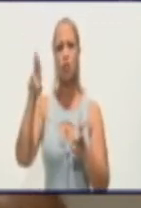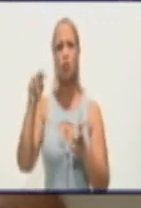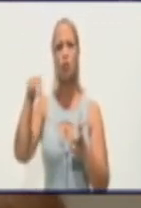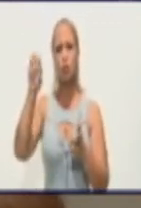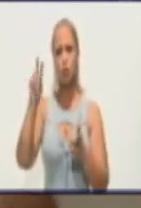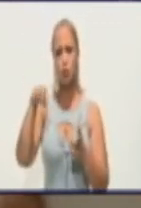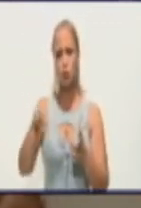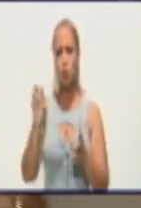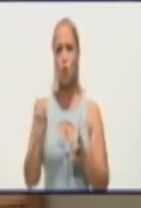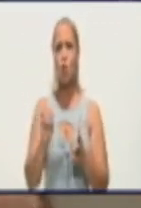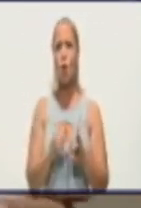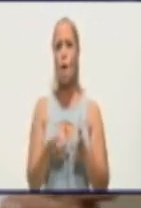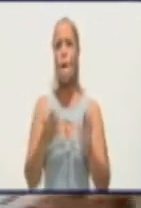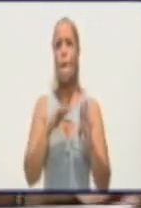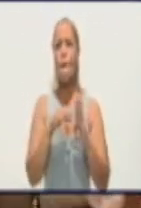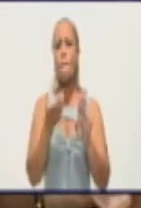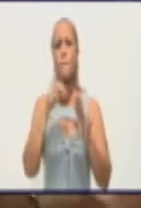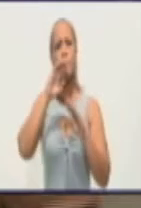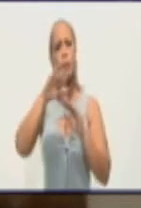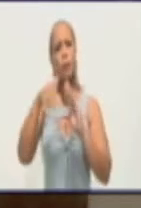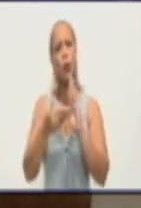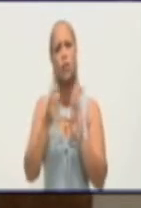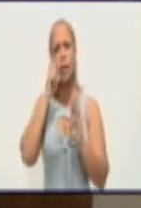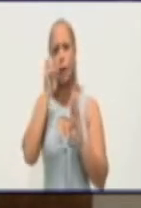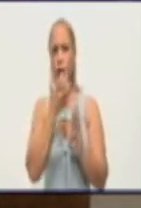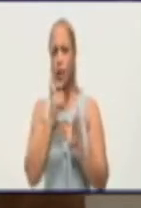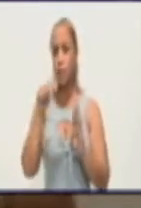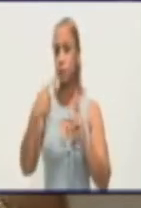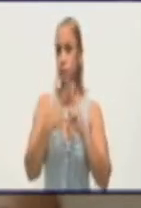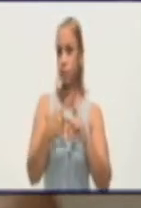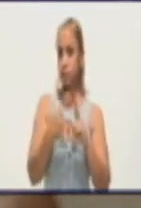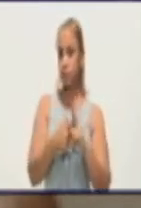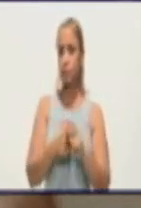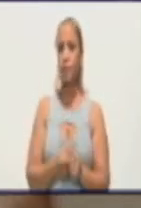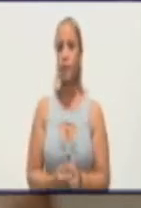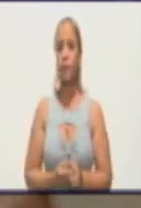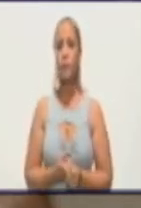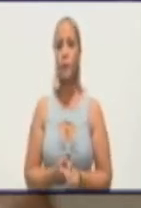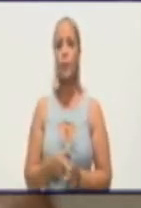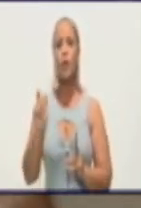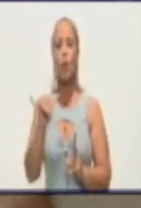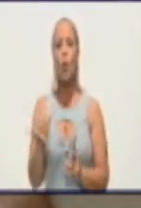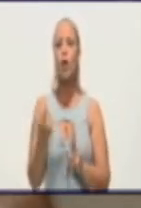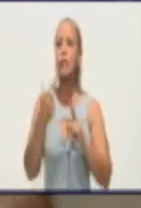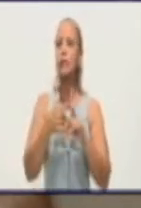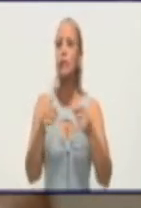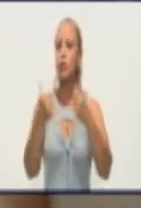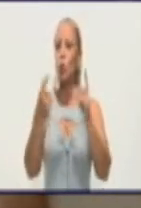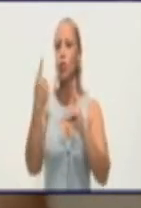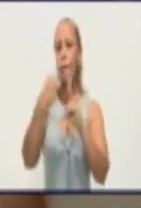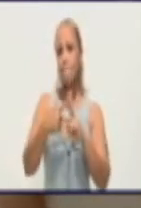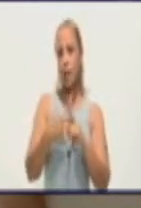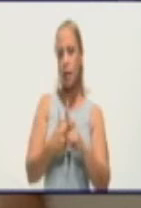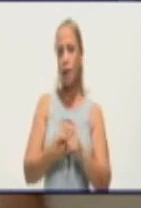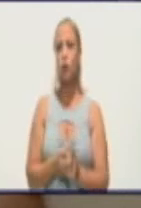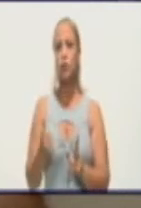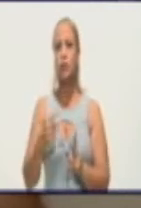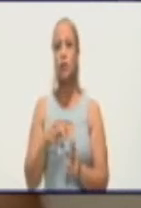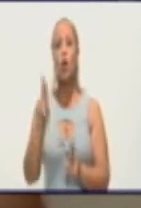monteverde en bayamo el circuito amado esté bien vayamos el circuito la unión en